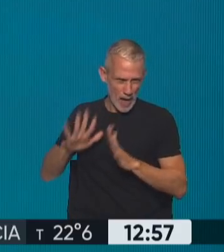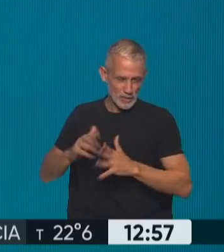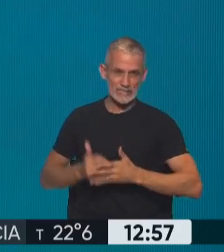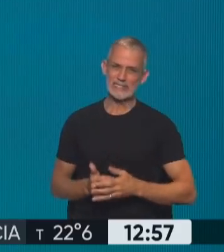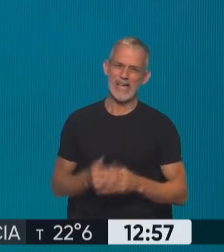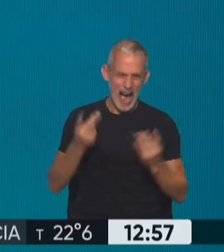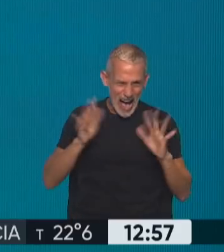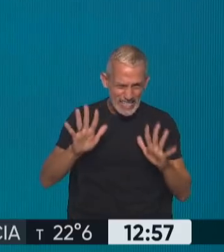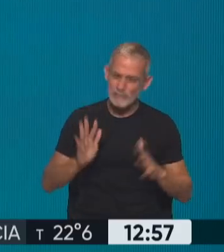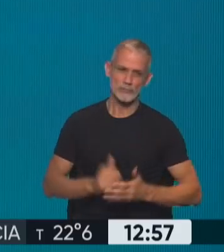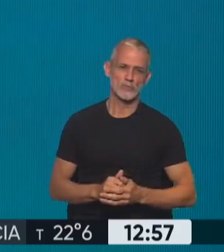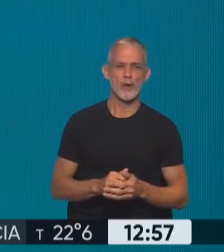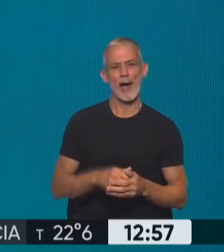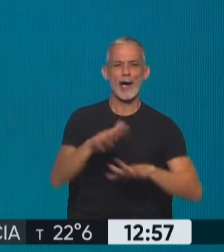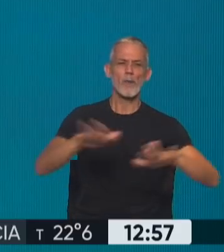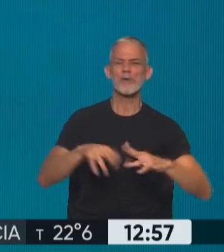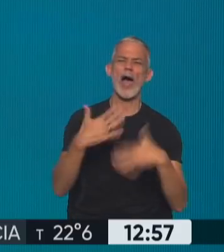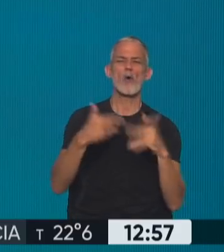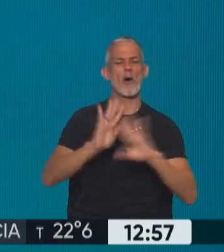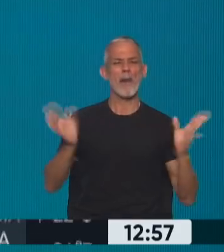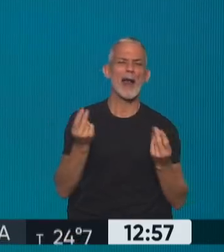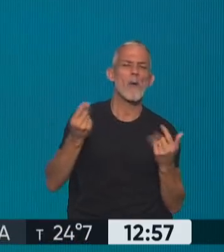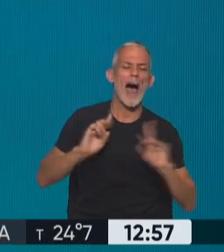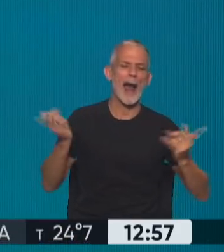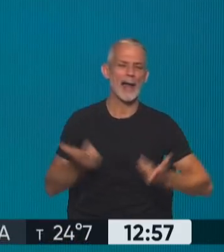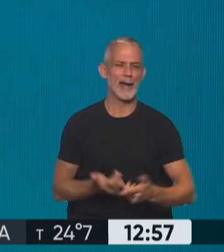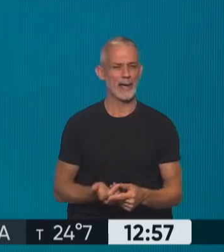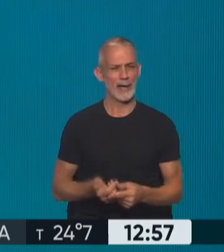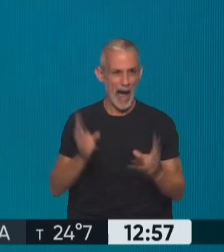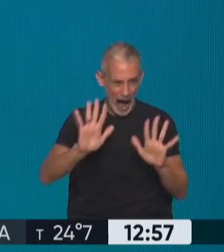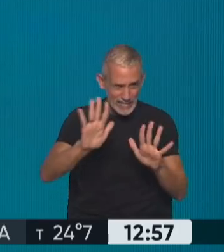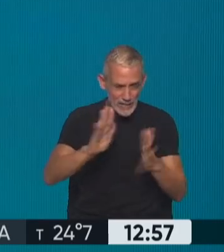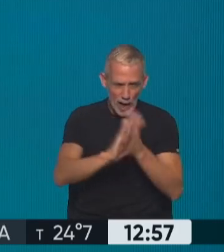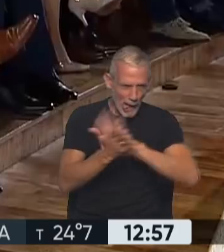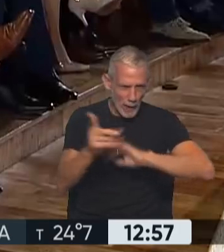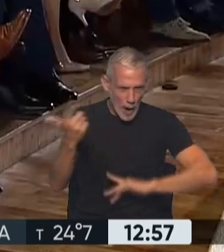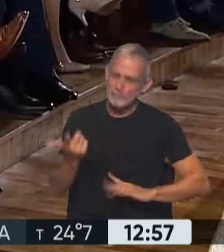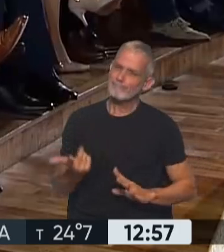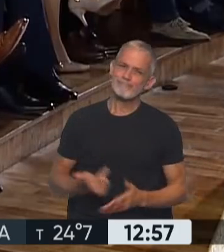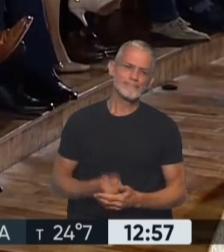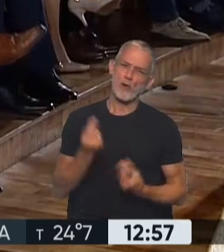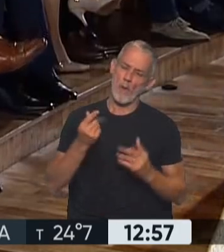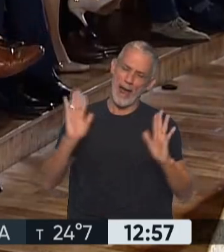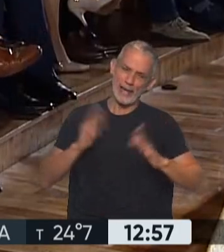no vale así, como dicen los chicos, así no juego más. Así no juego más.